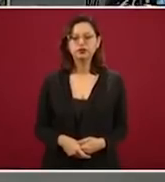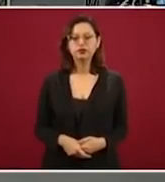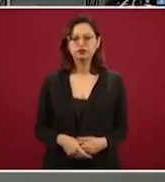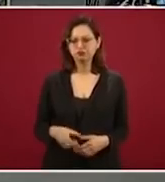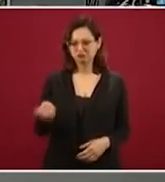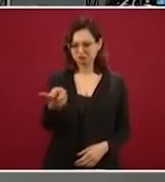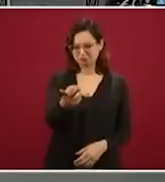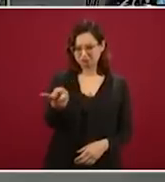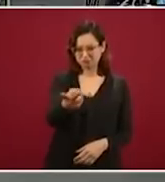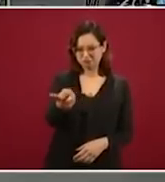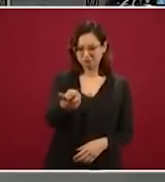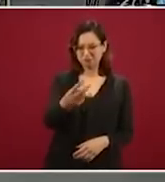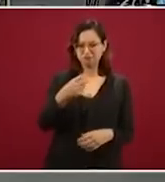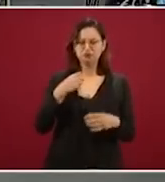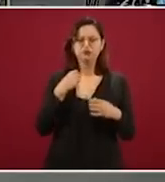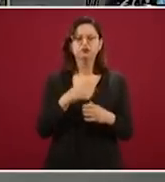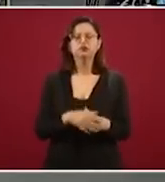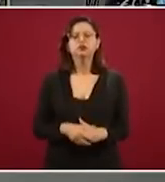Los dos, ustedes.